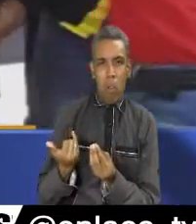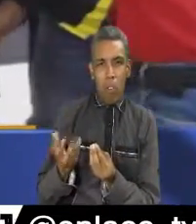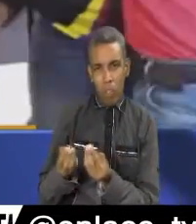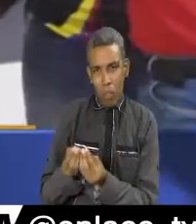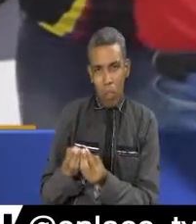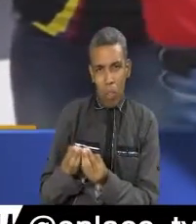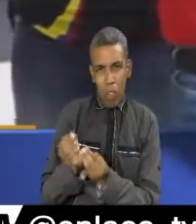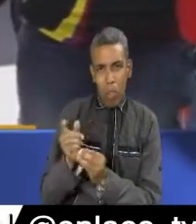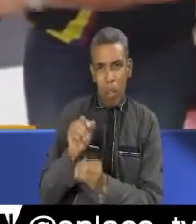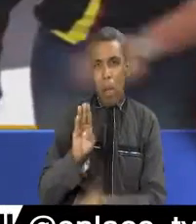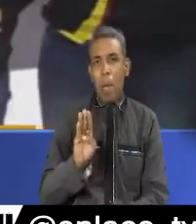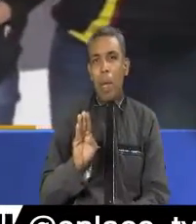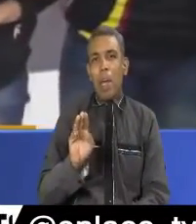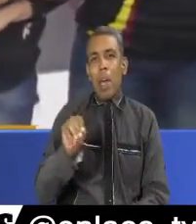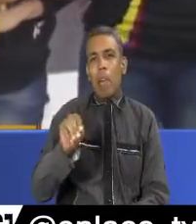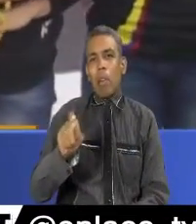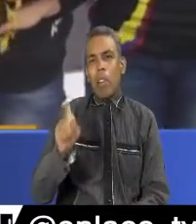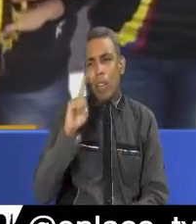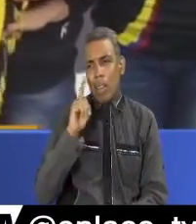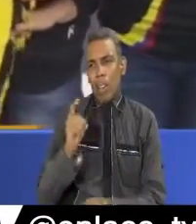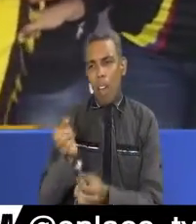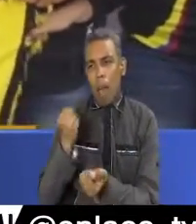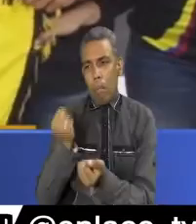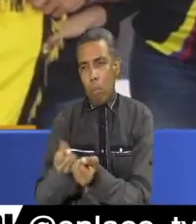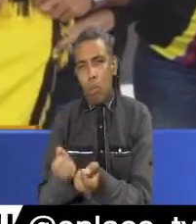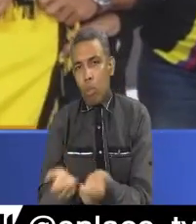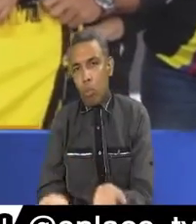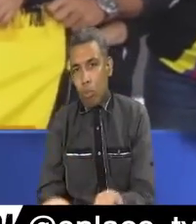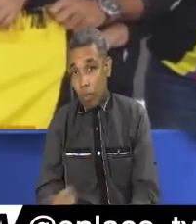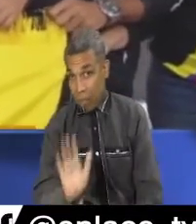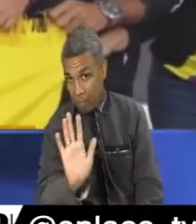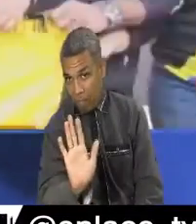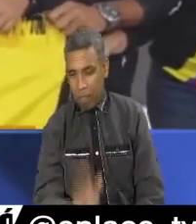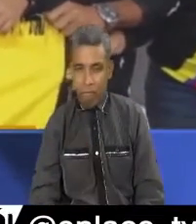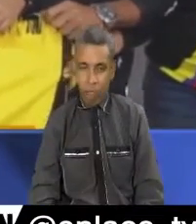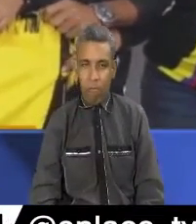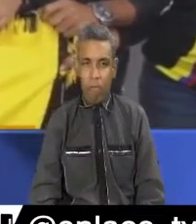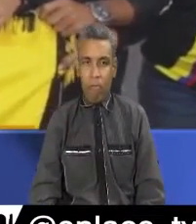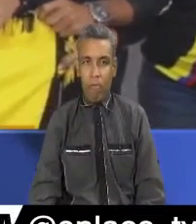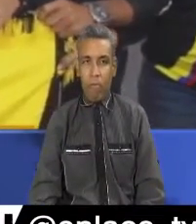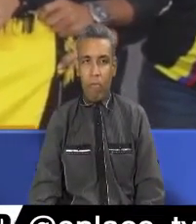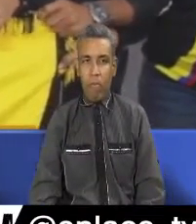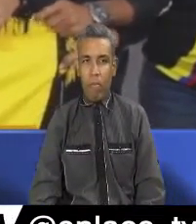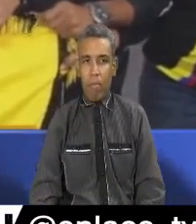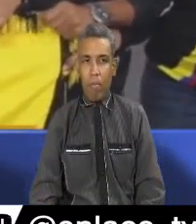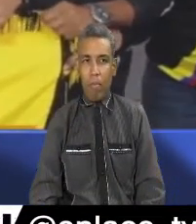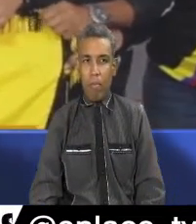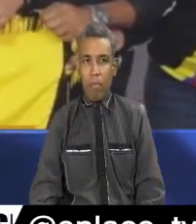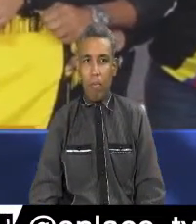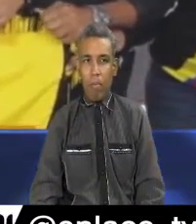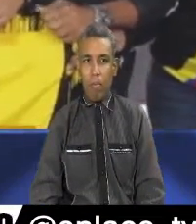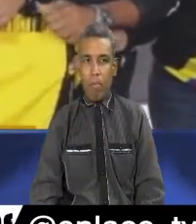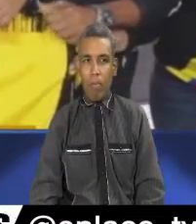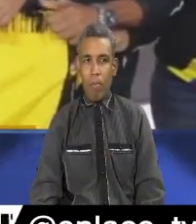de BMX que estará en Mundial de esta disciplina deportiva. Ya volvemos.